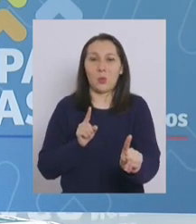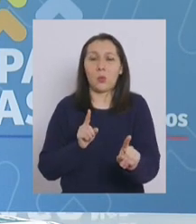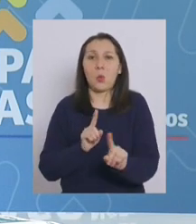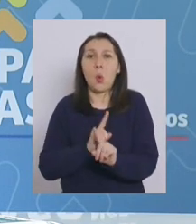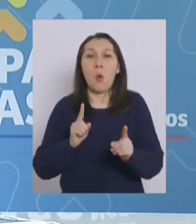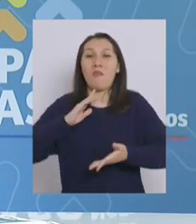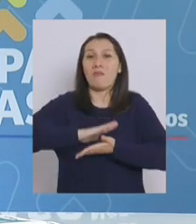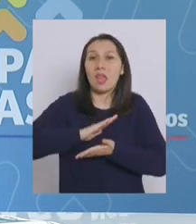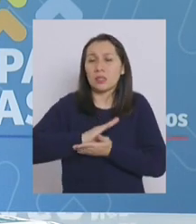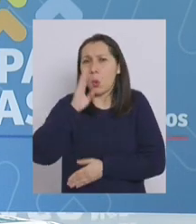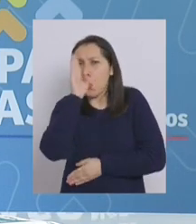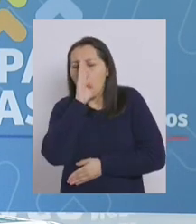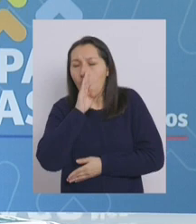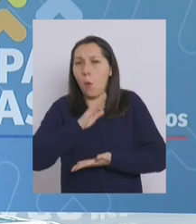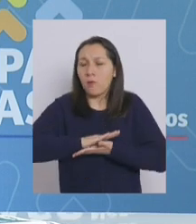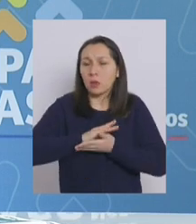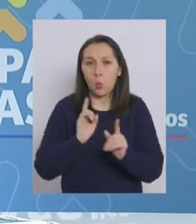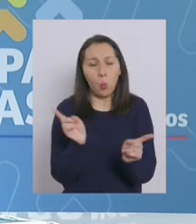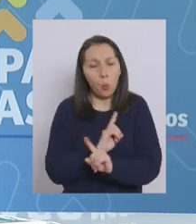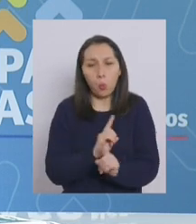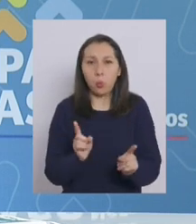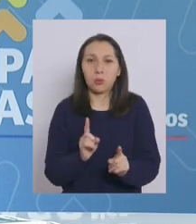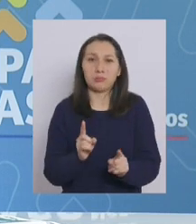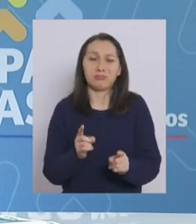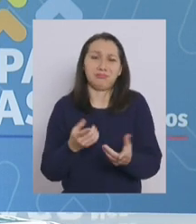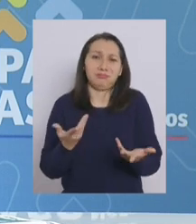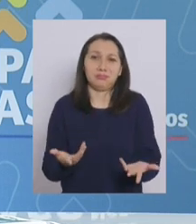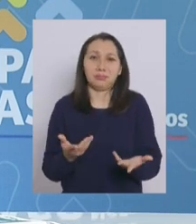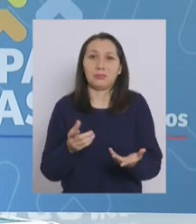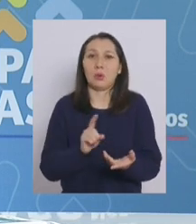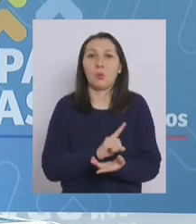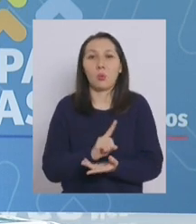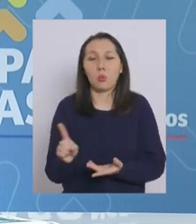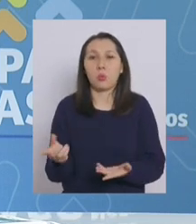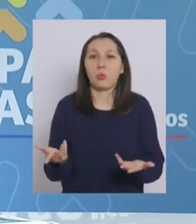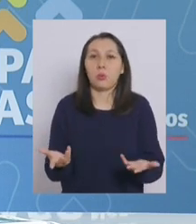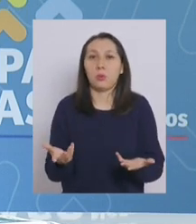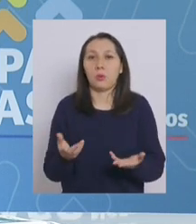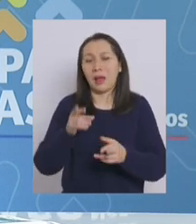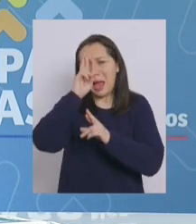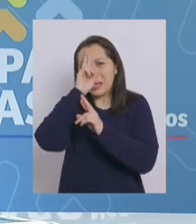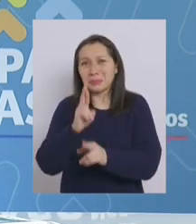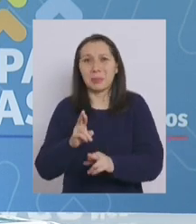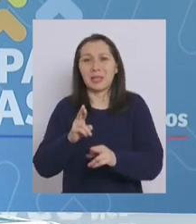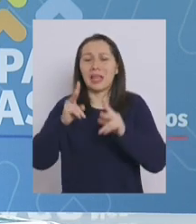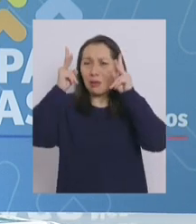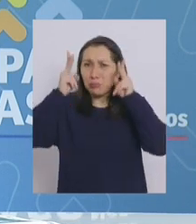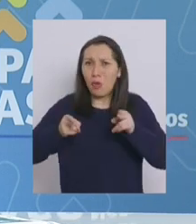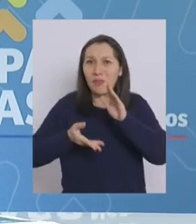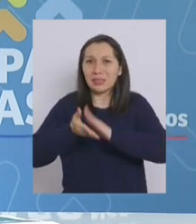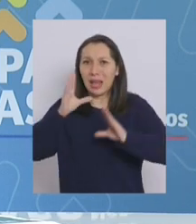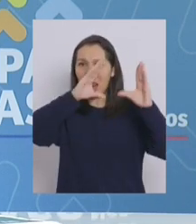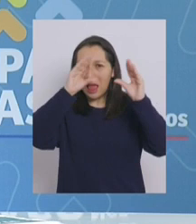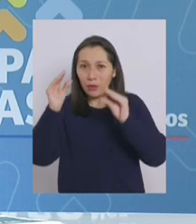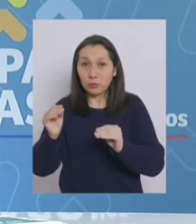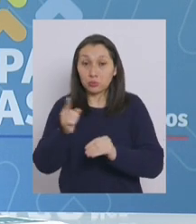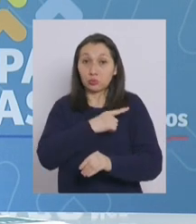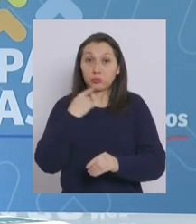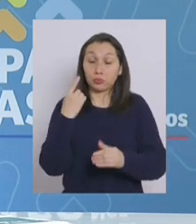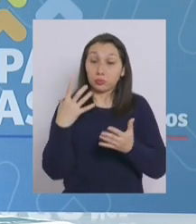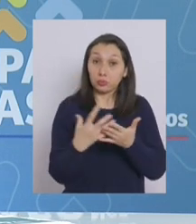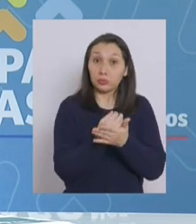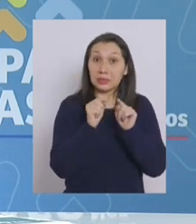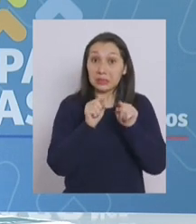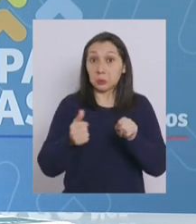no hayan fiestas clandestinas, en fin, que no... que respeten el toque de queda. Si nosotros